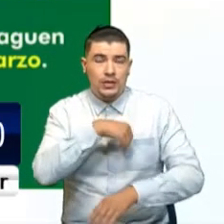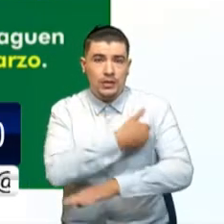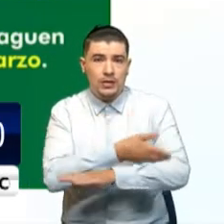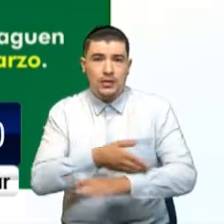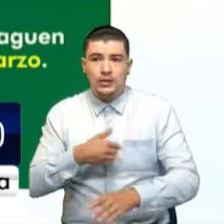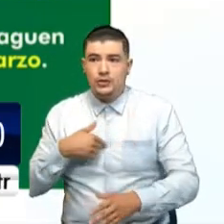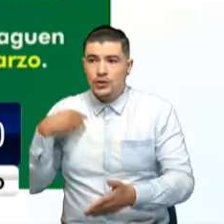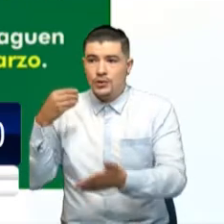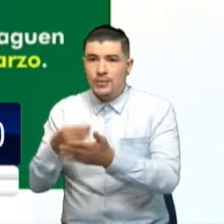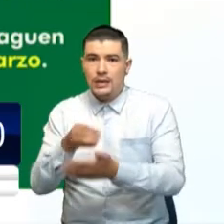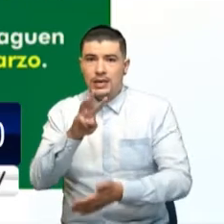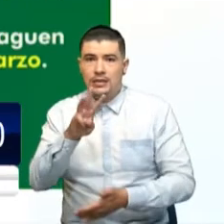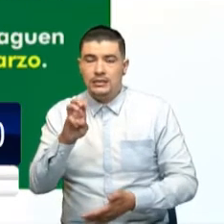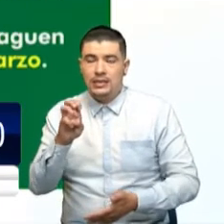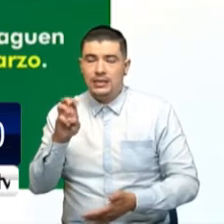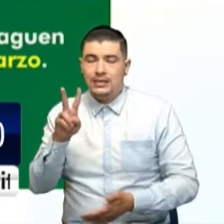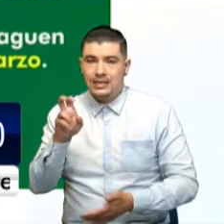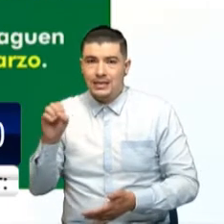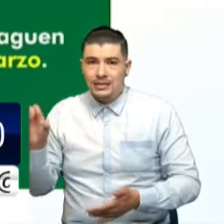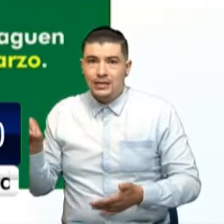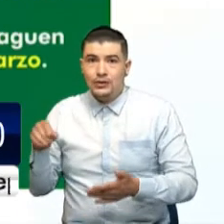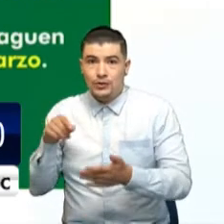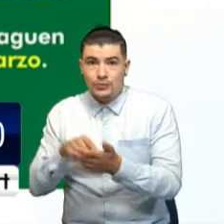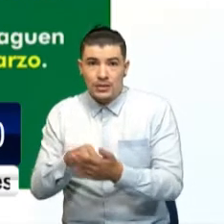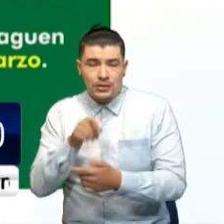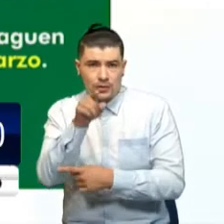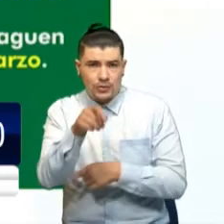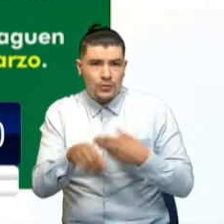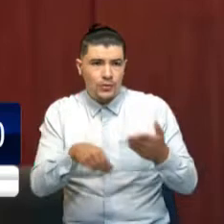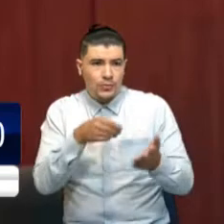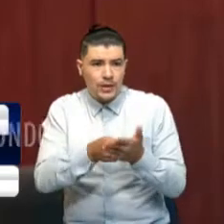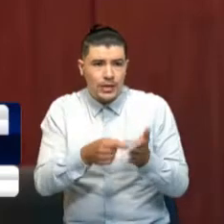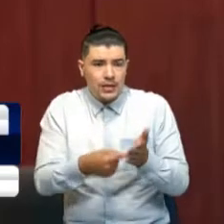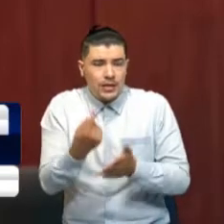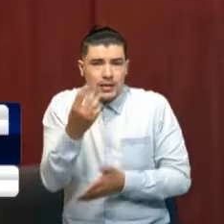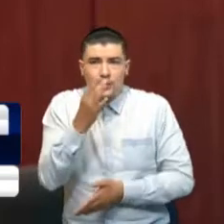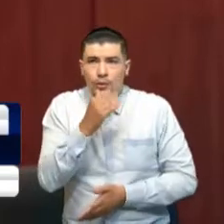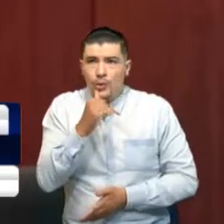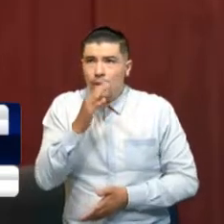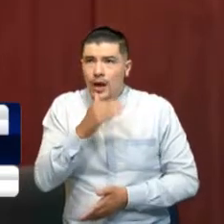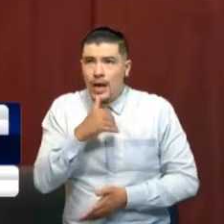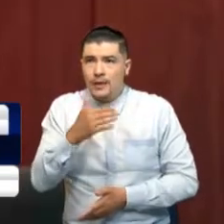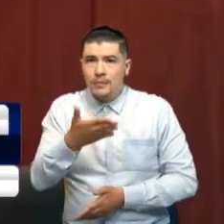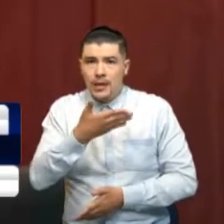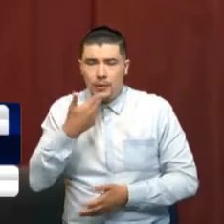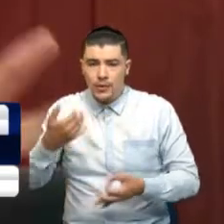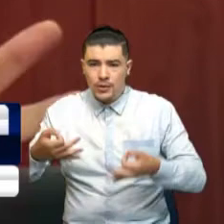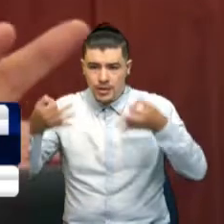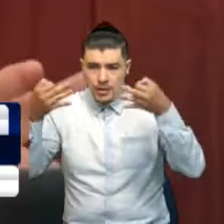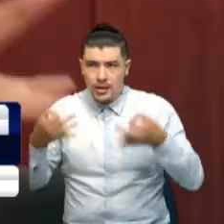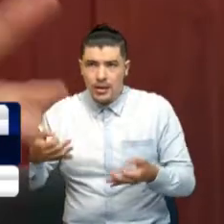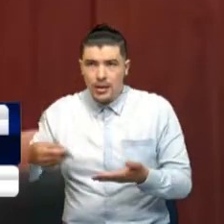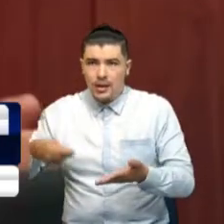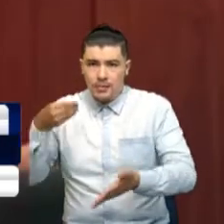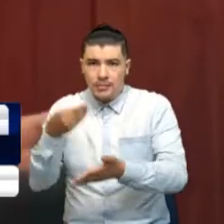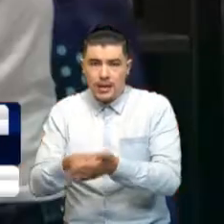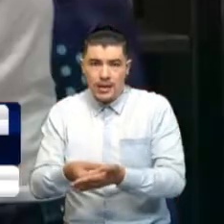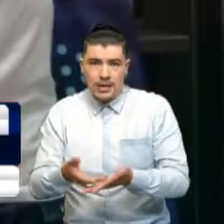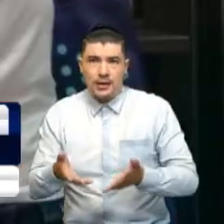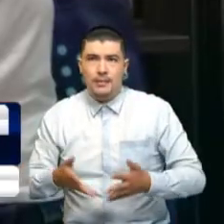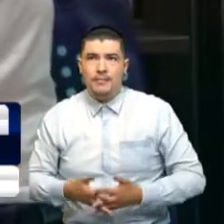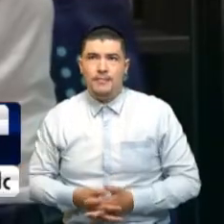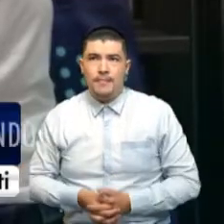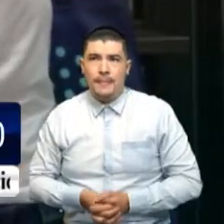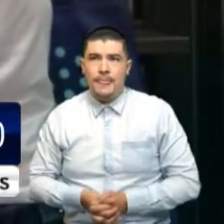pagar 700 mil pesos. Paguen de una vez. Eso, no hay nada más fijo que la muerte y los